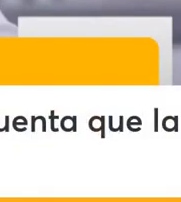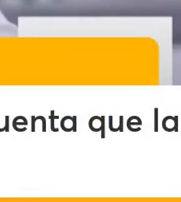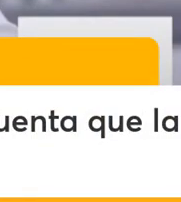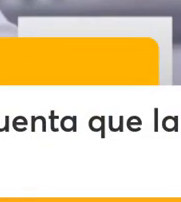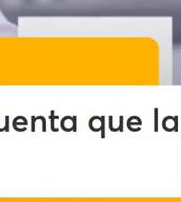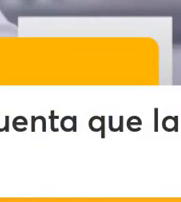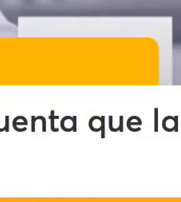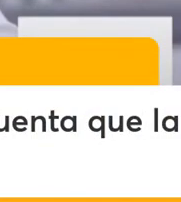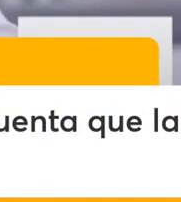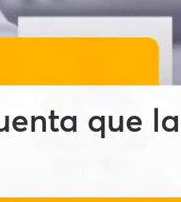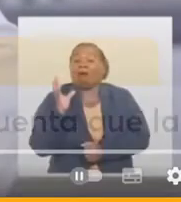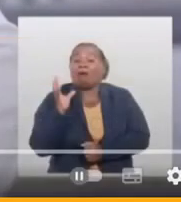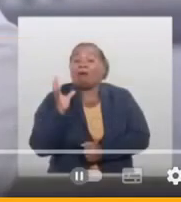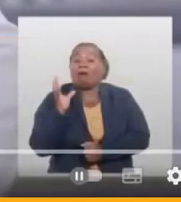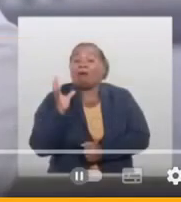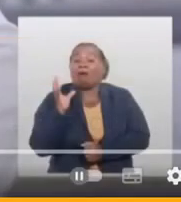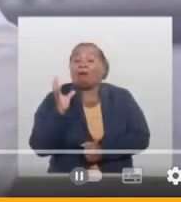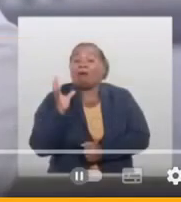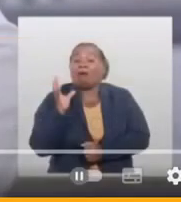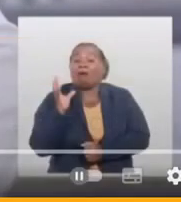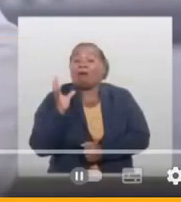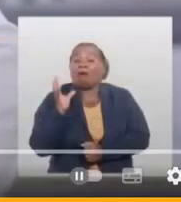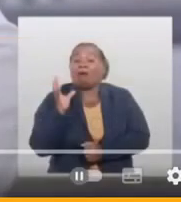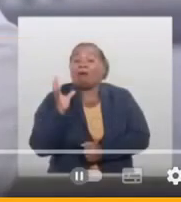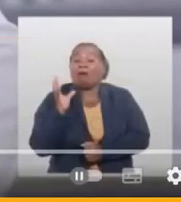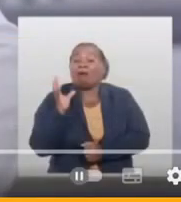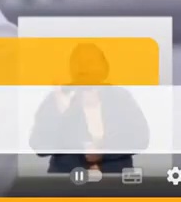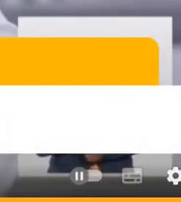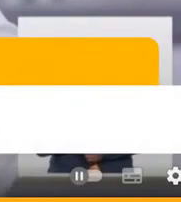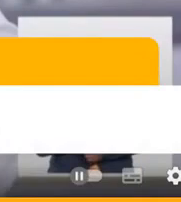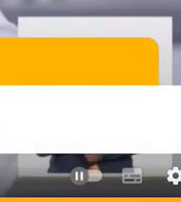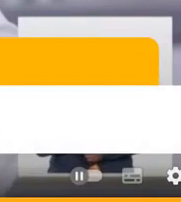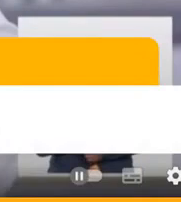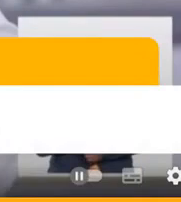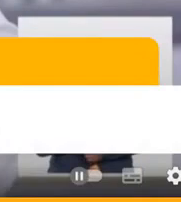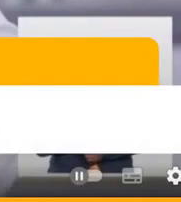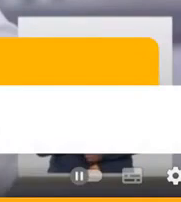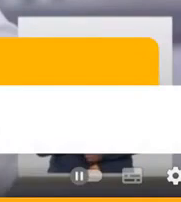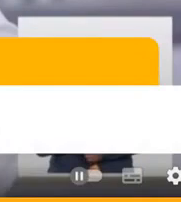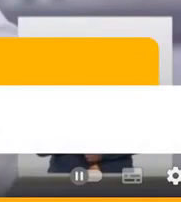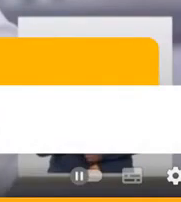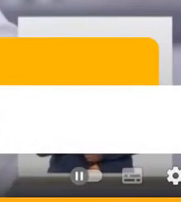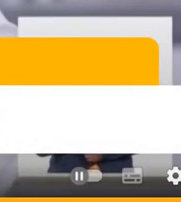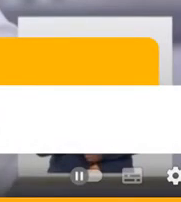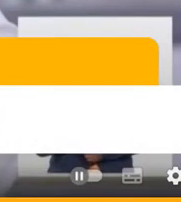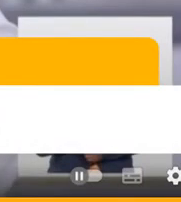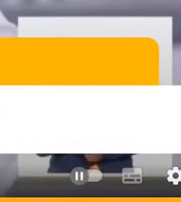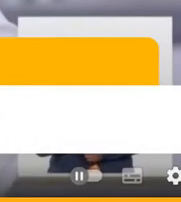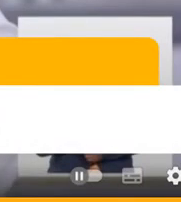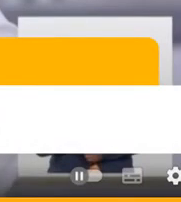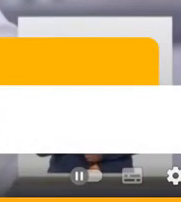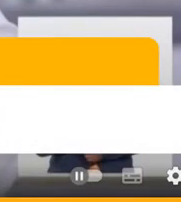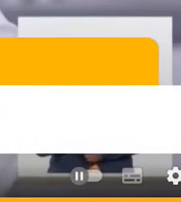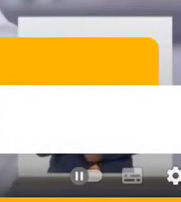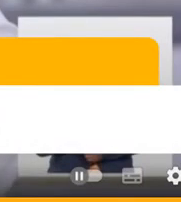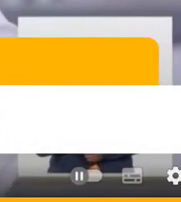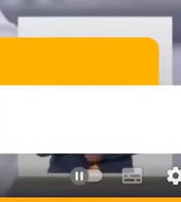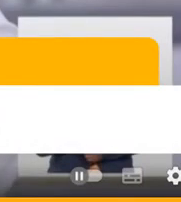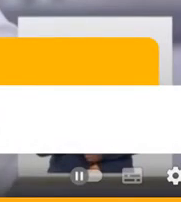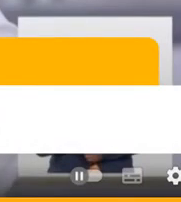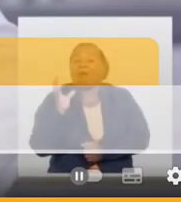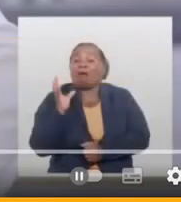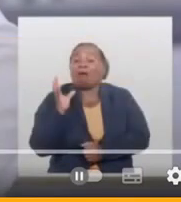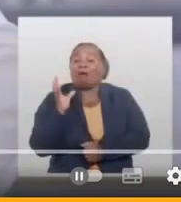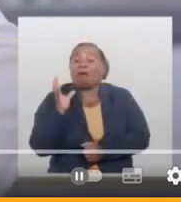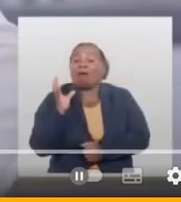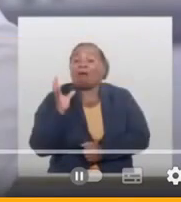gracias, mi amor. Besitos. A ver qué más dice. Que Fidel usaba la técnica de marearte por cansancio. Por cansancio.